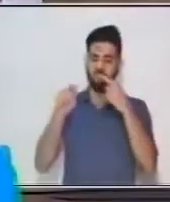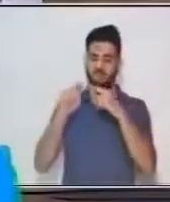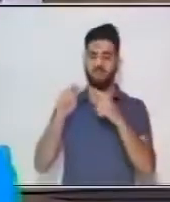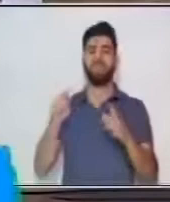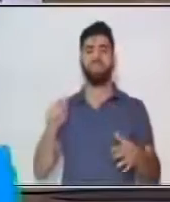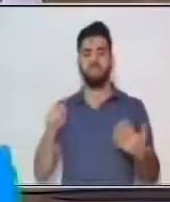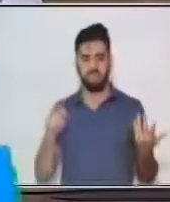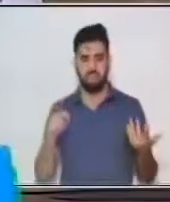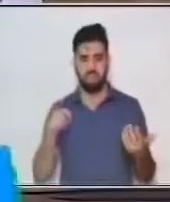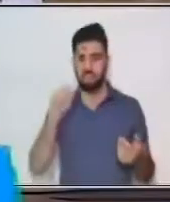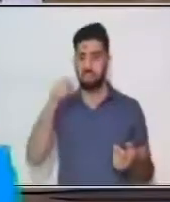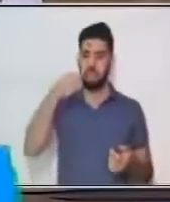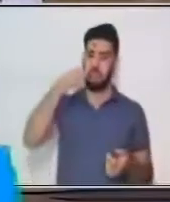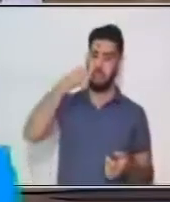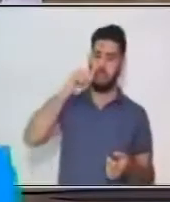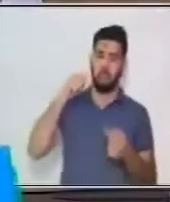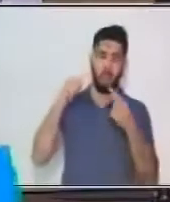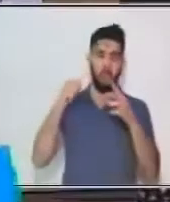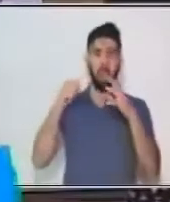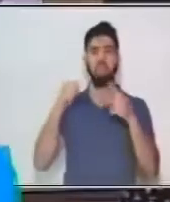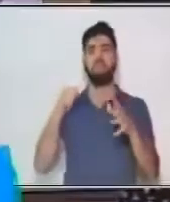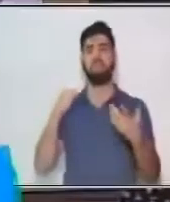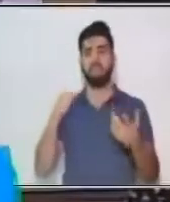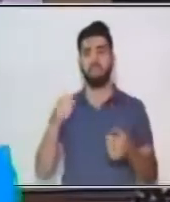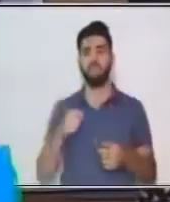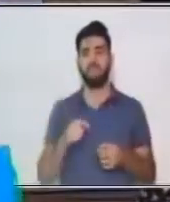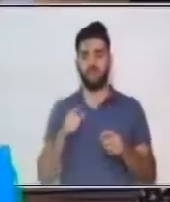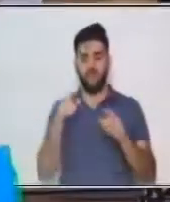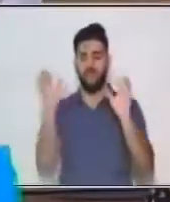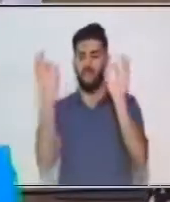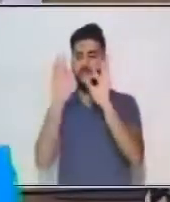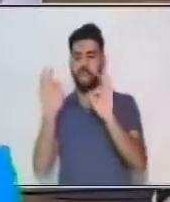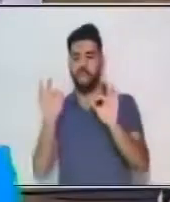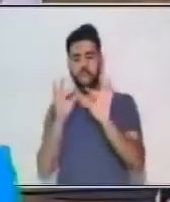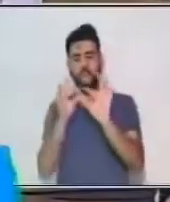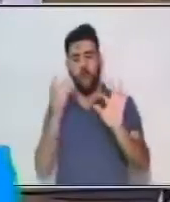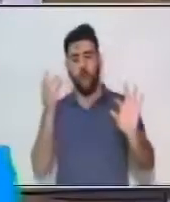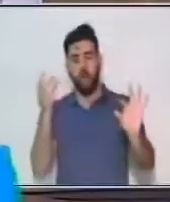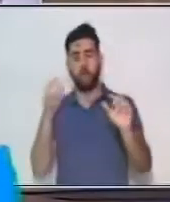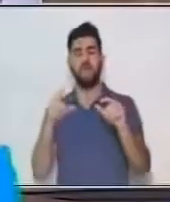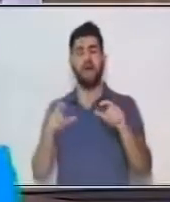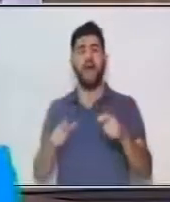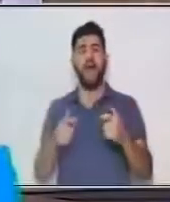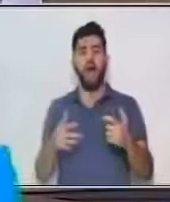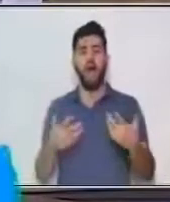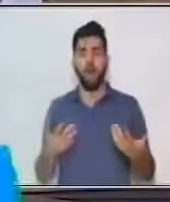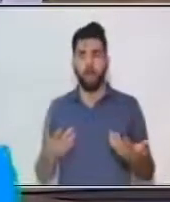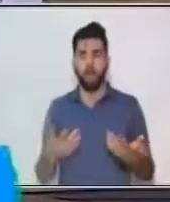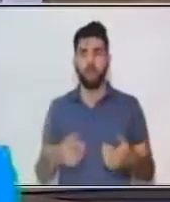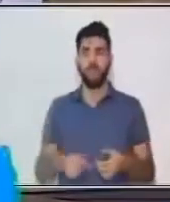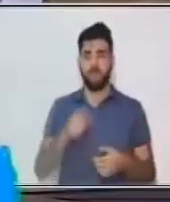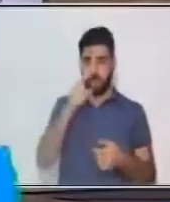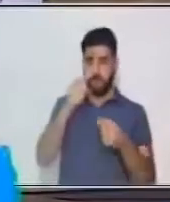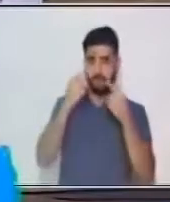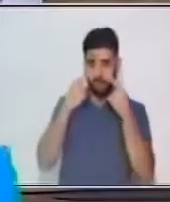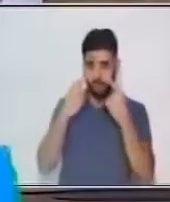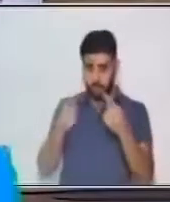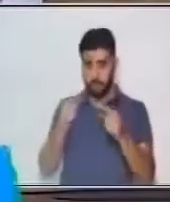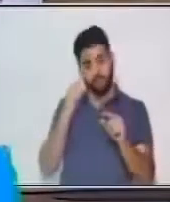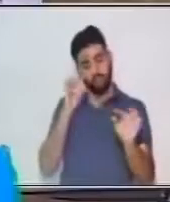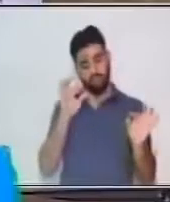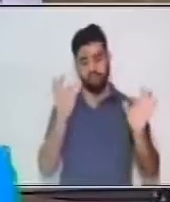a ver, percibe, huele tu lápiz. ¿Cómo es? Para saber cómo es que tienes que utilizar tu sentido de la